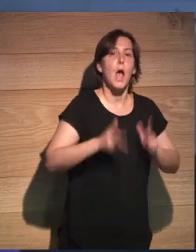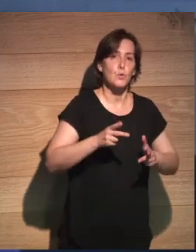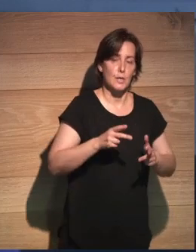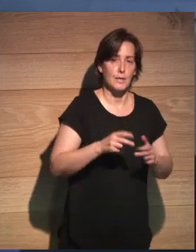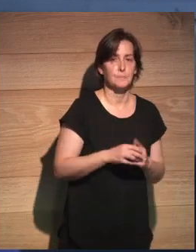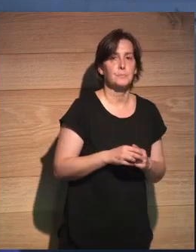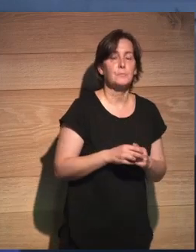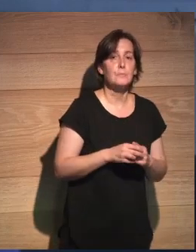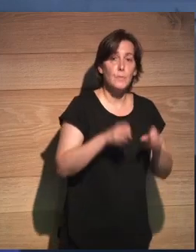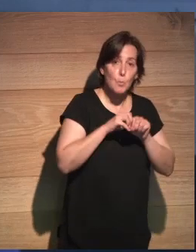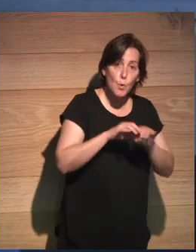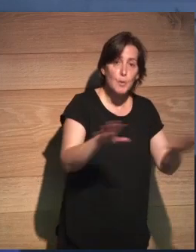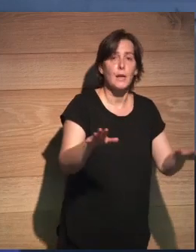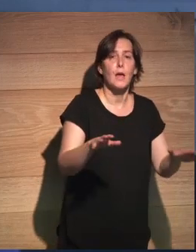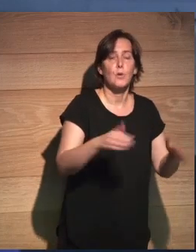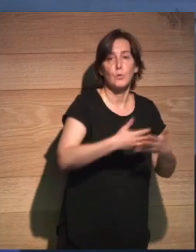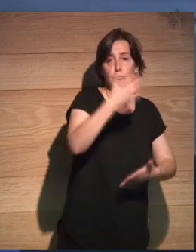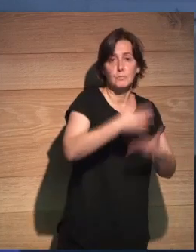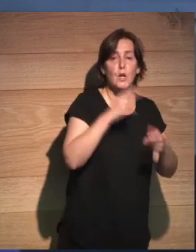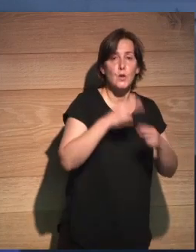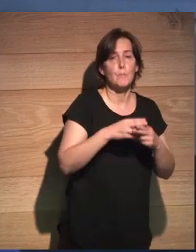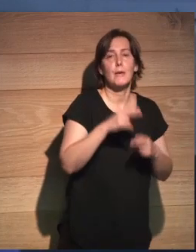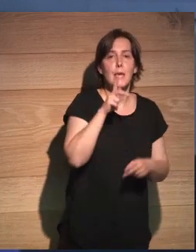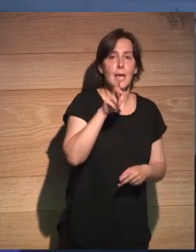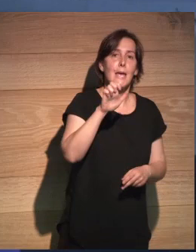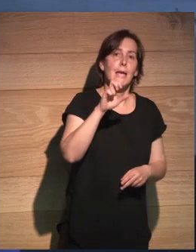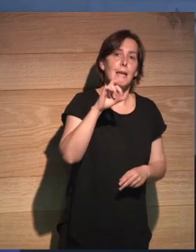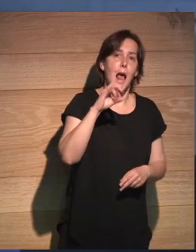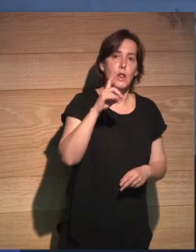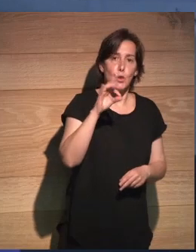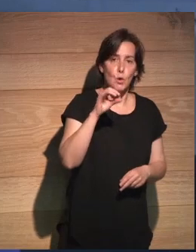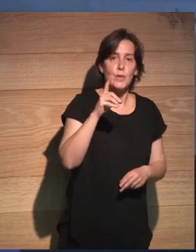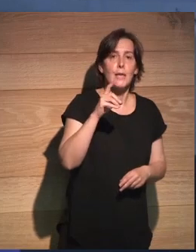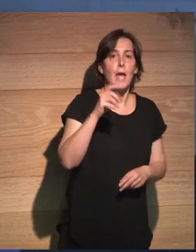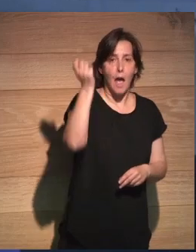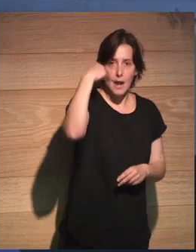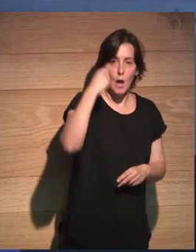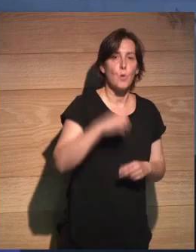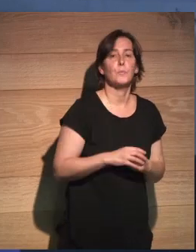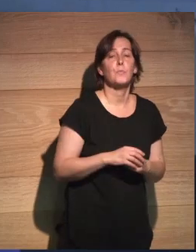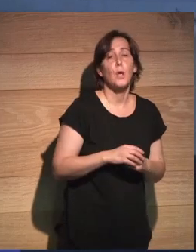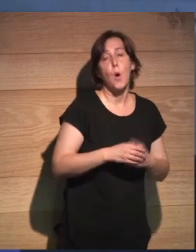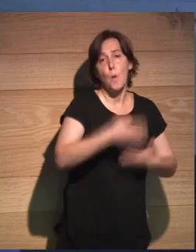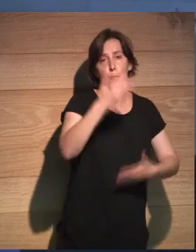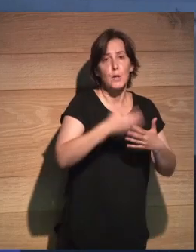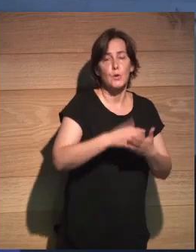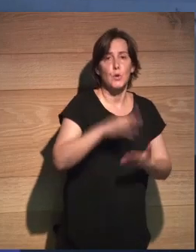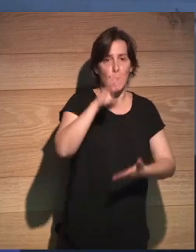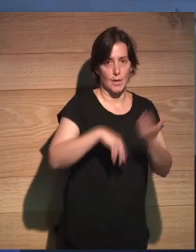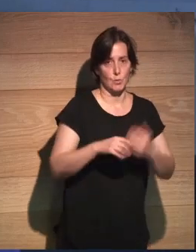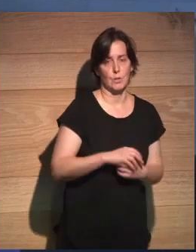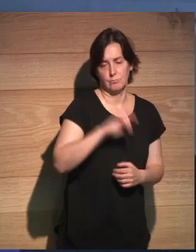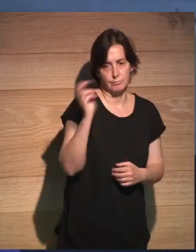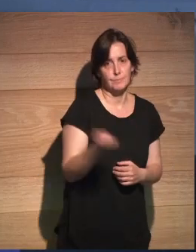por medios como El Heraldo de Aragón o El Periódico de Cataluña, entre otros. Al inicio del